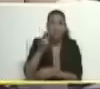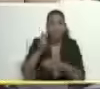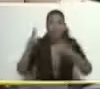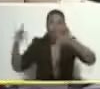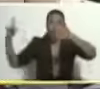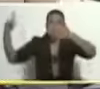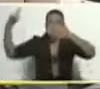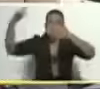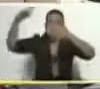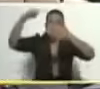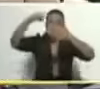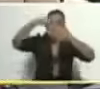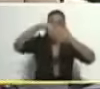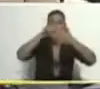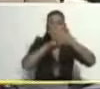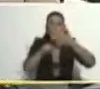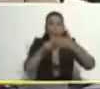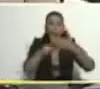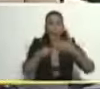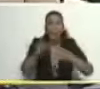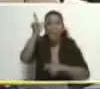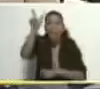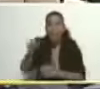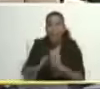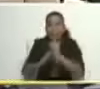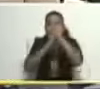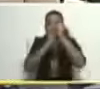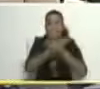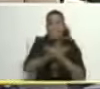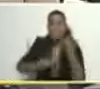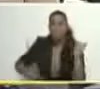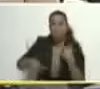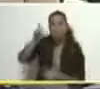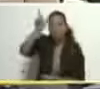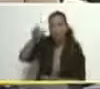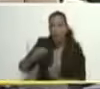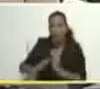veo al líder que ha luchado contra estas sanciones.